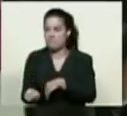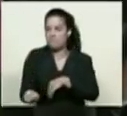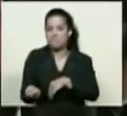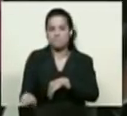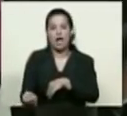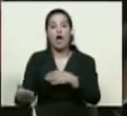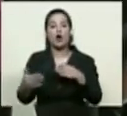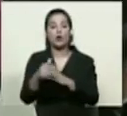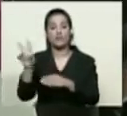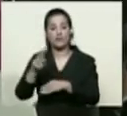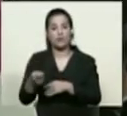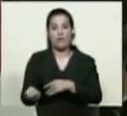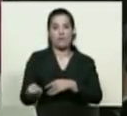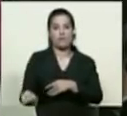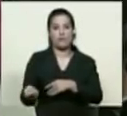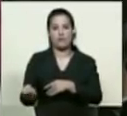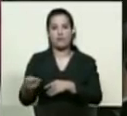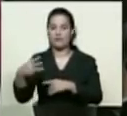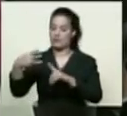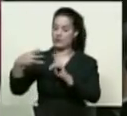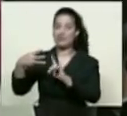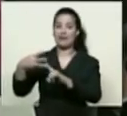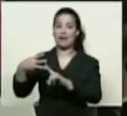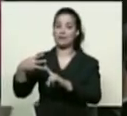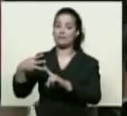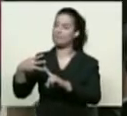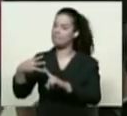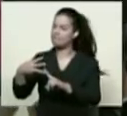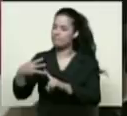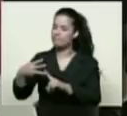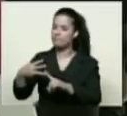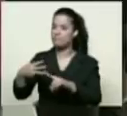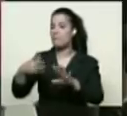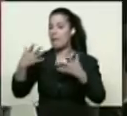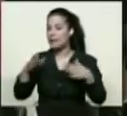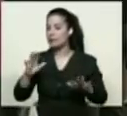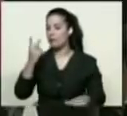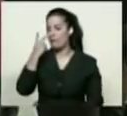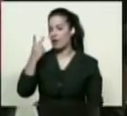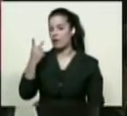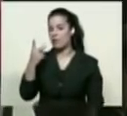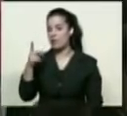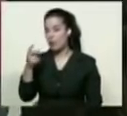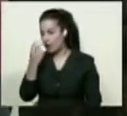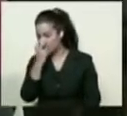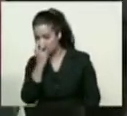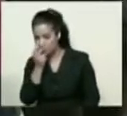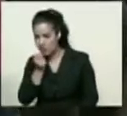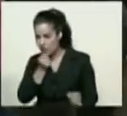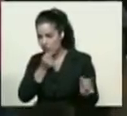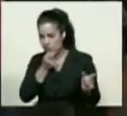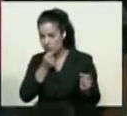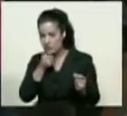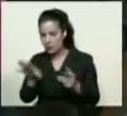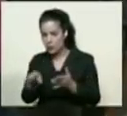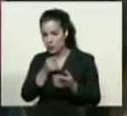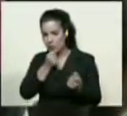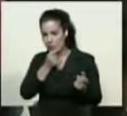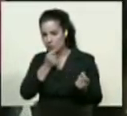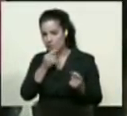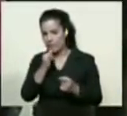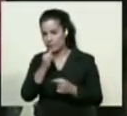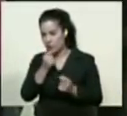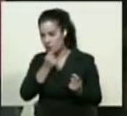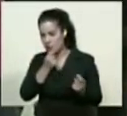República Bolivariana de Venezuela, y por último un caso que también vincula el espionaje, donde ya hay información, donde se